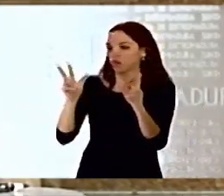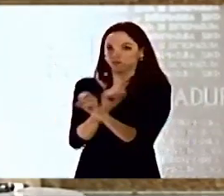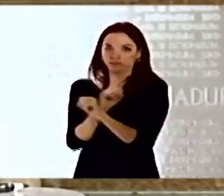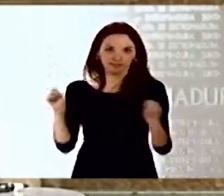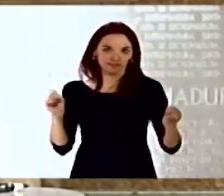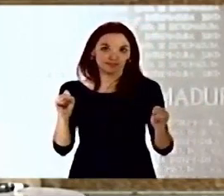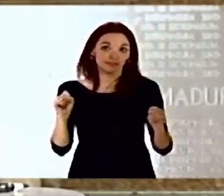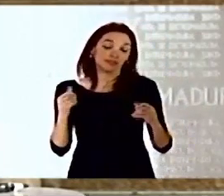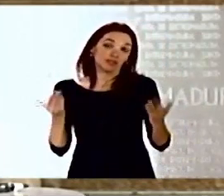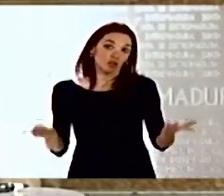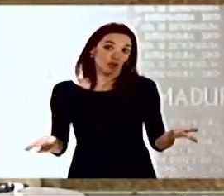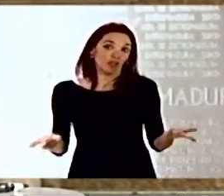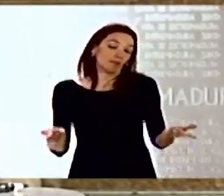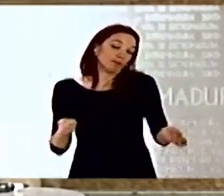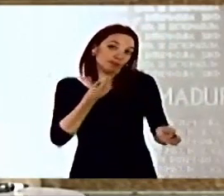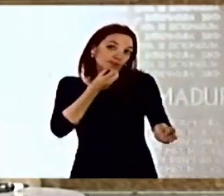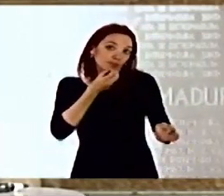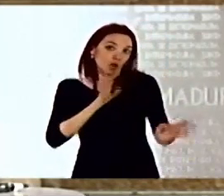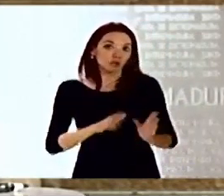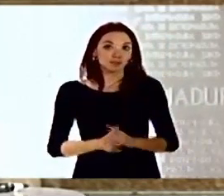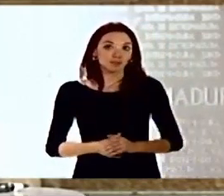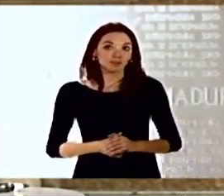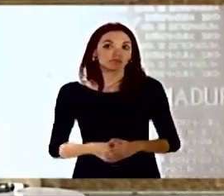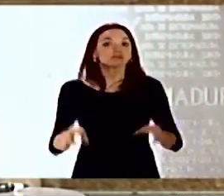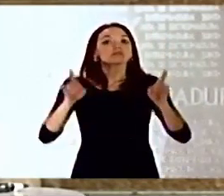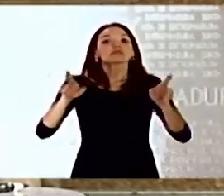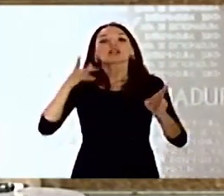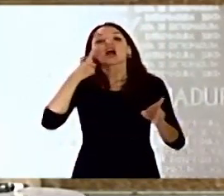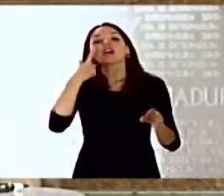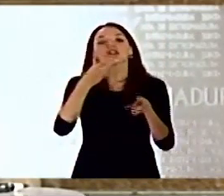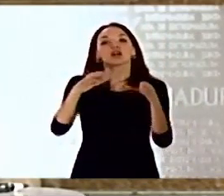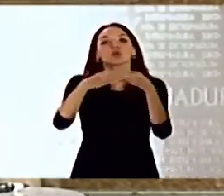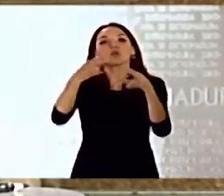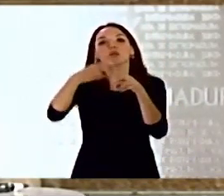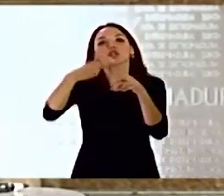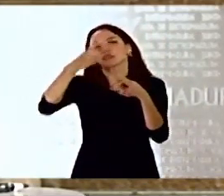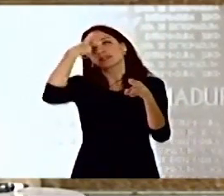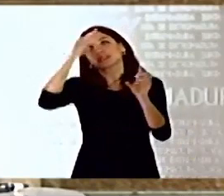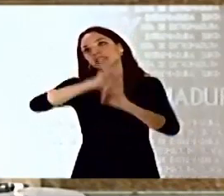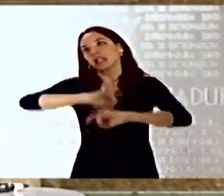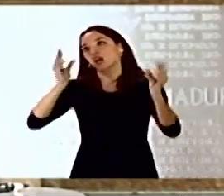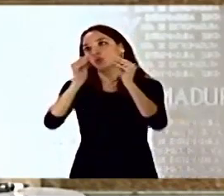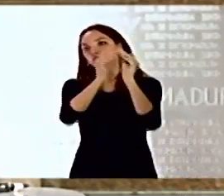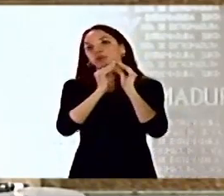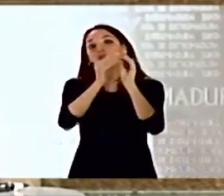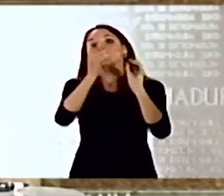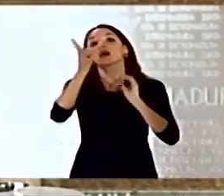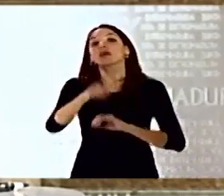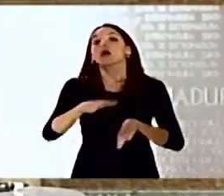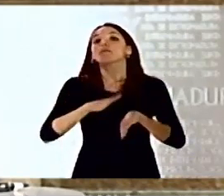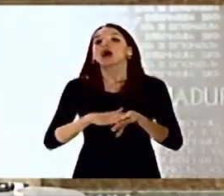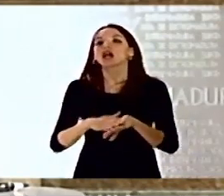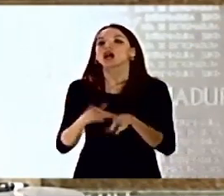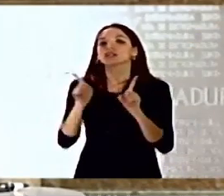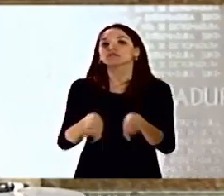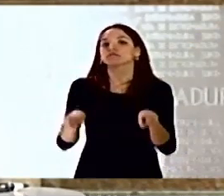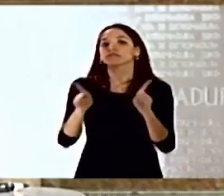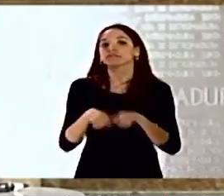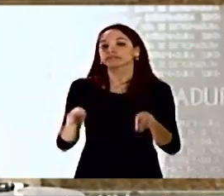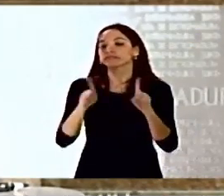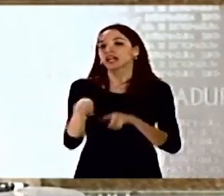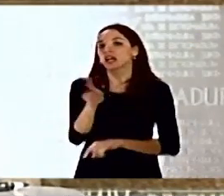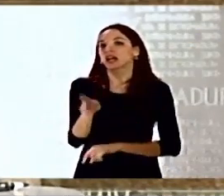tanto, en fin, espero que el conjunto de fuerzas políticas esto lo tengan claro, para que no empiece a ser una tónica habitual de